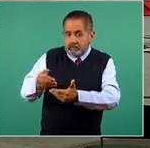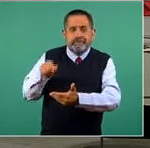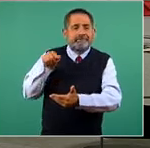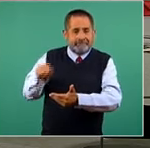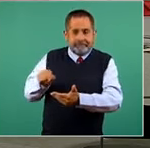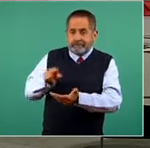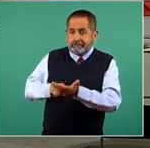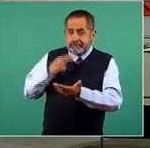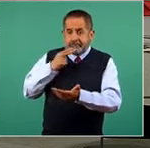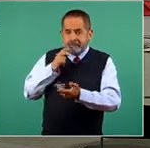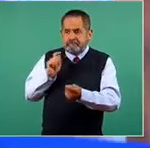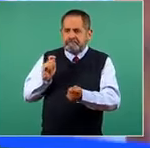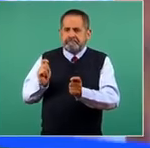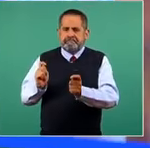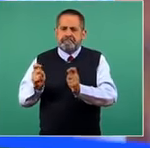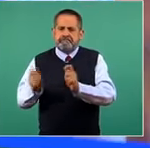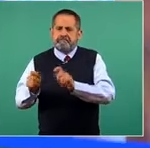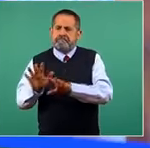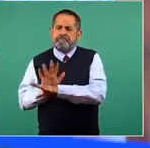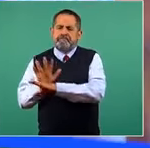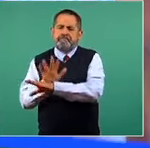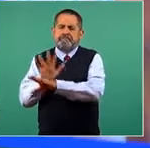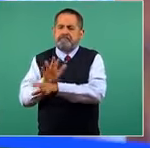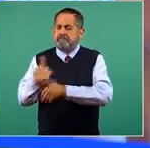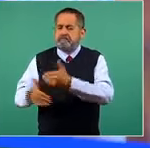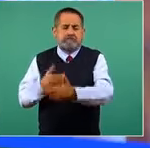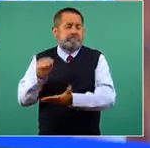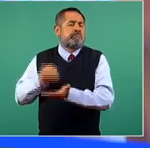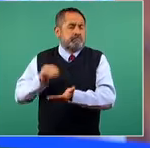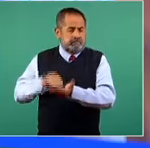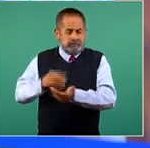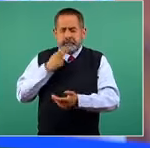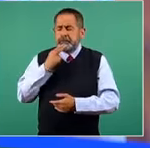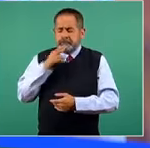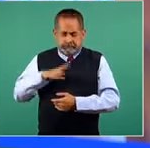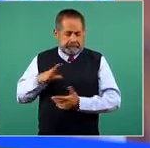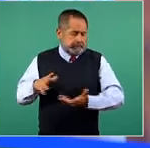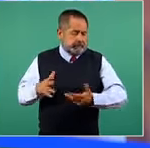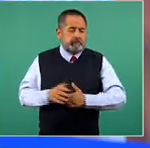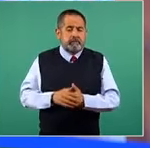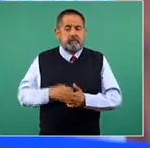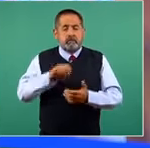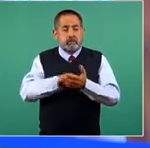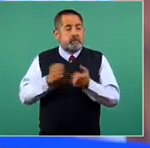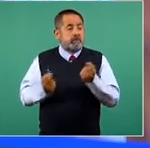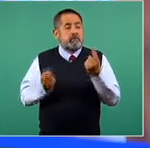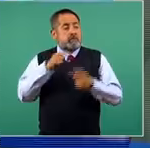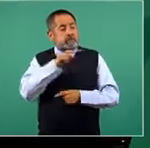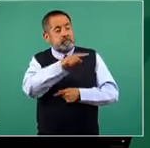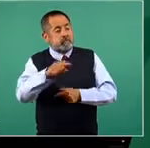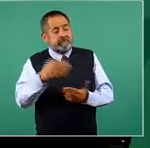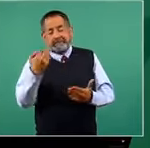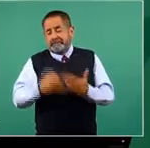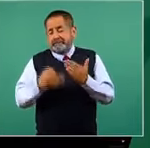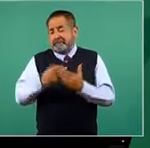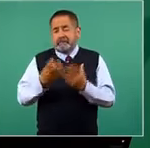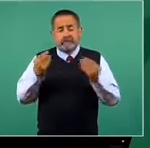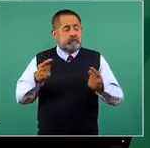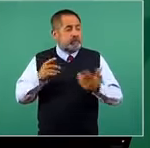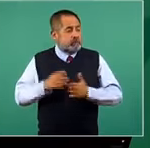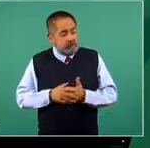transformando. Hemos empezado por aquellos lugares donde hay la mayor carencia.